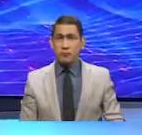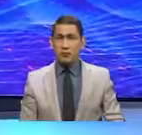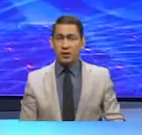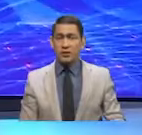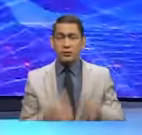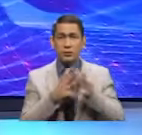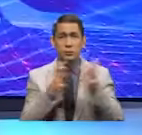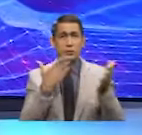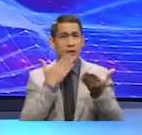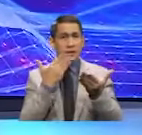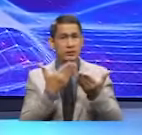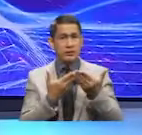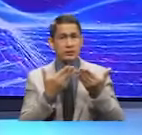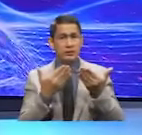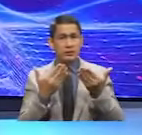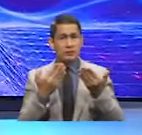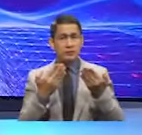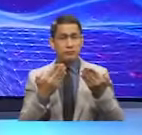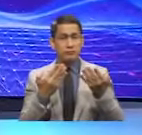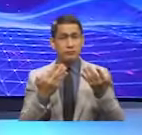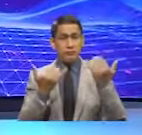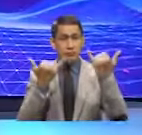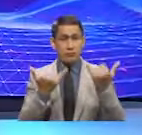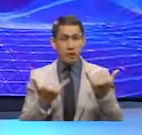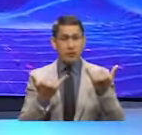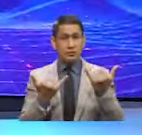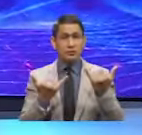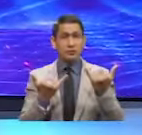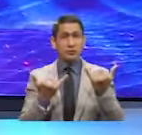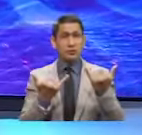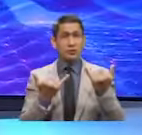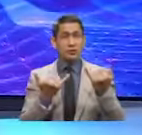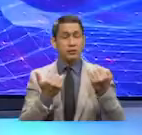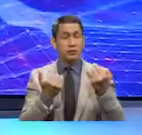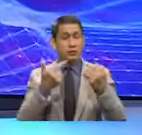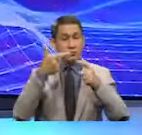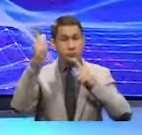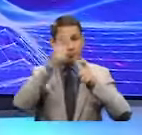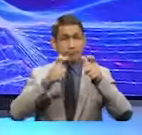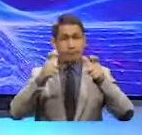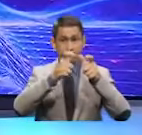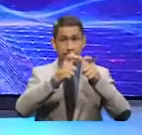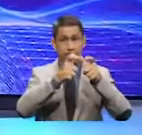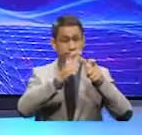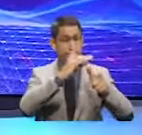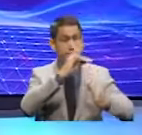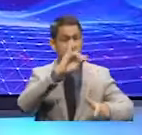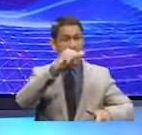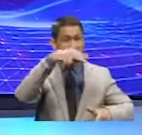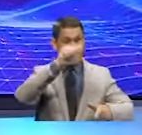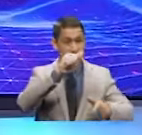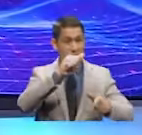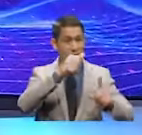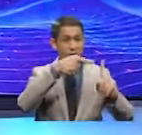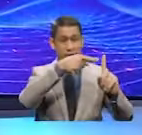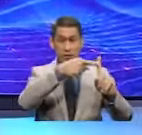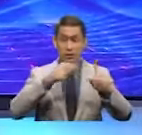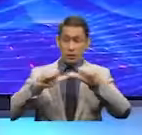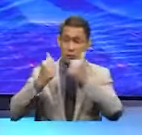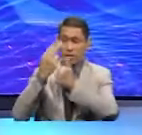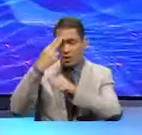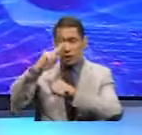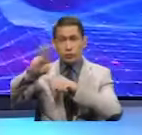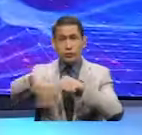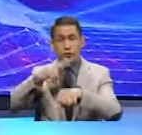Muchas gracias, Fernando. Y se insistió en retomar la votación de apoyo a la fiscal general del Estado por luchar contra la corrupción con